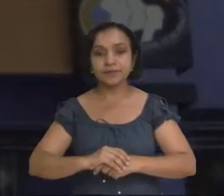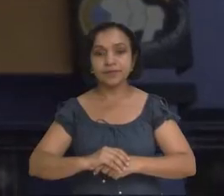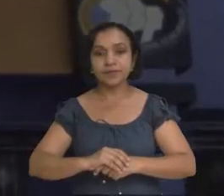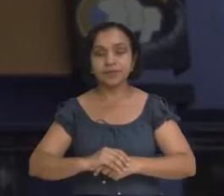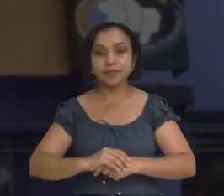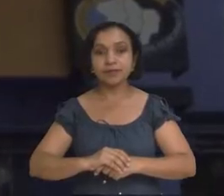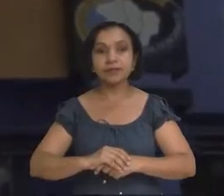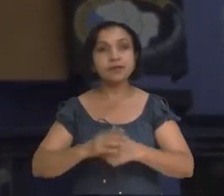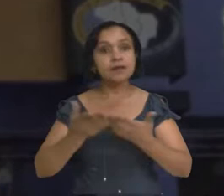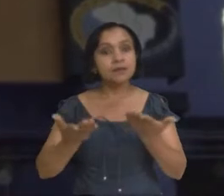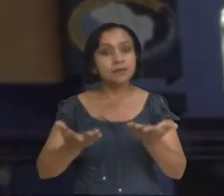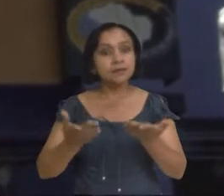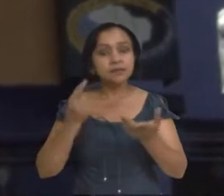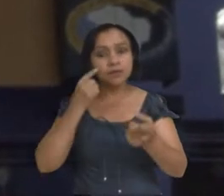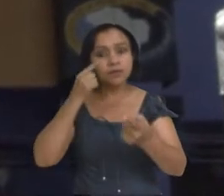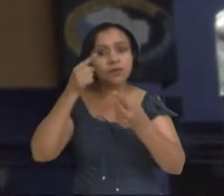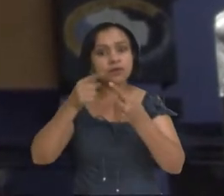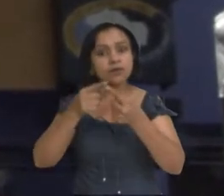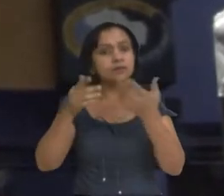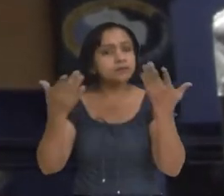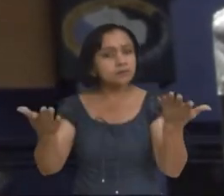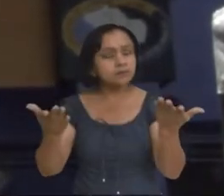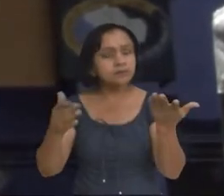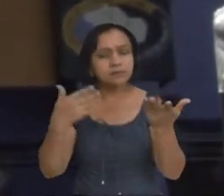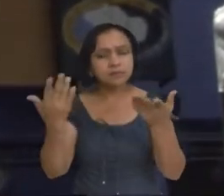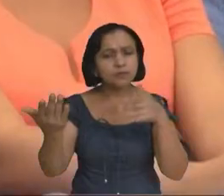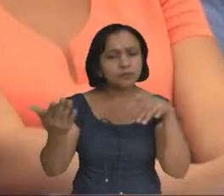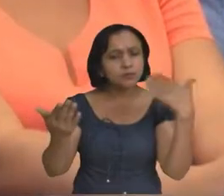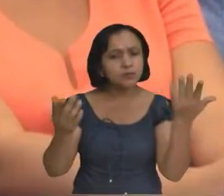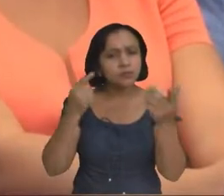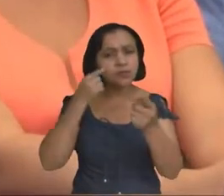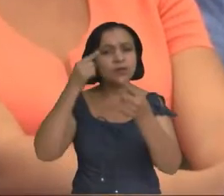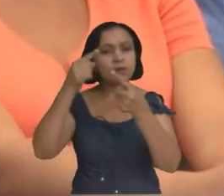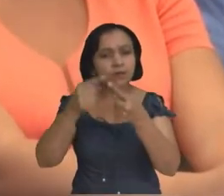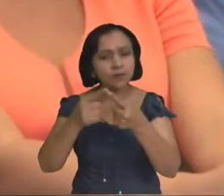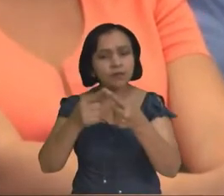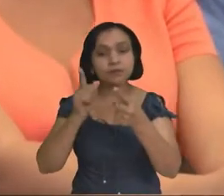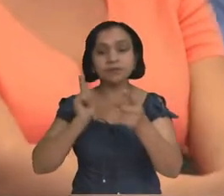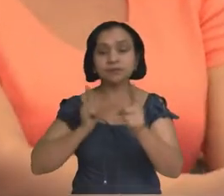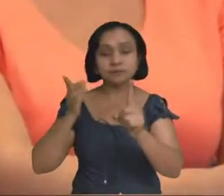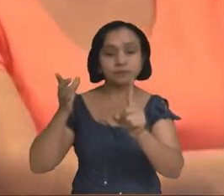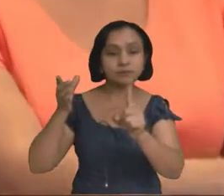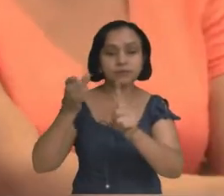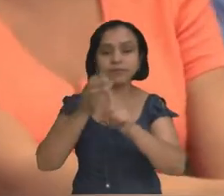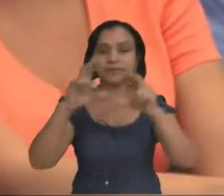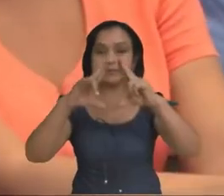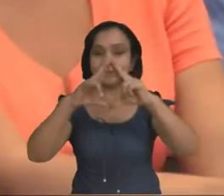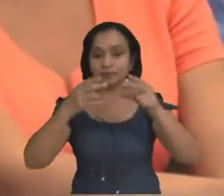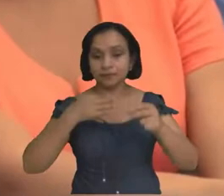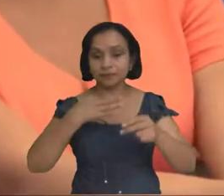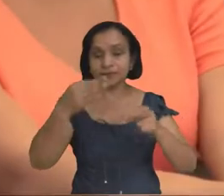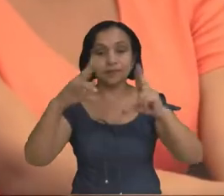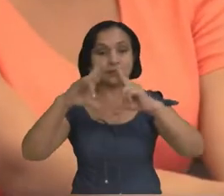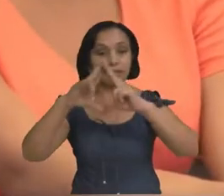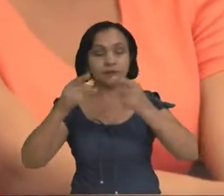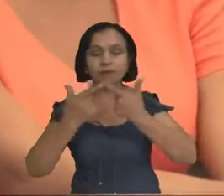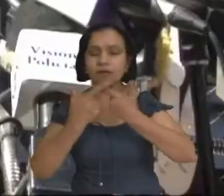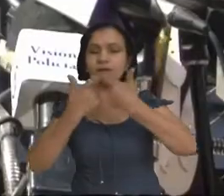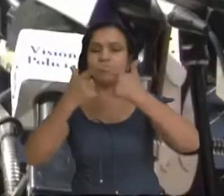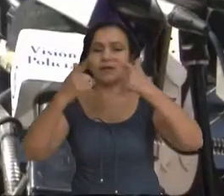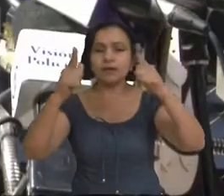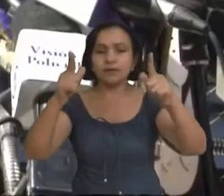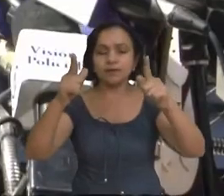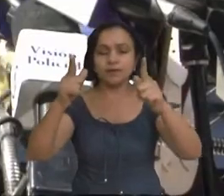y que tiene como objetivo alcanzar una Nicaragua libre